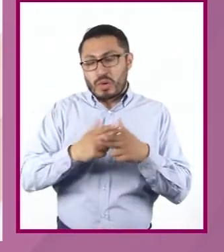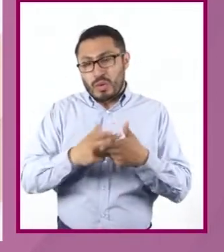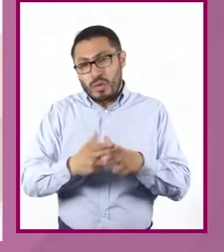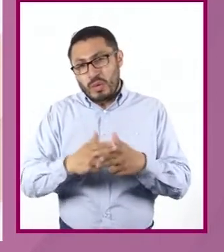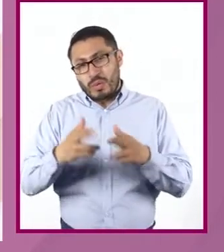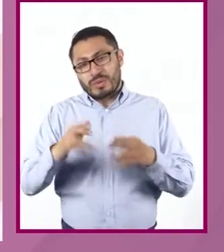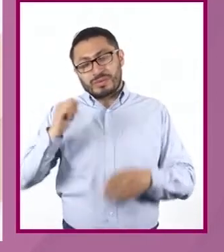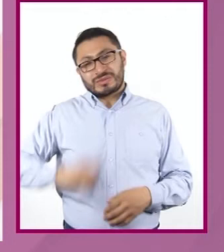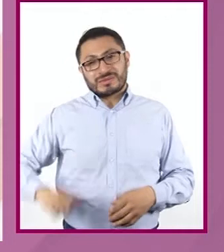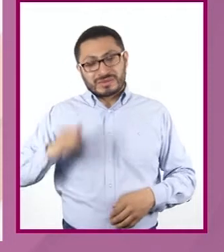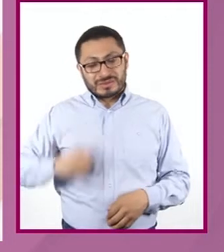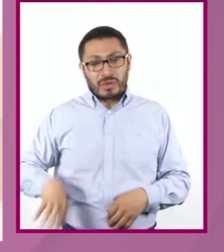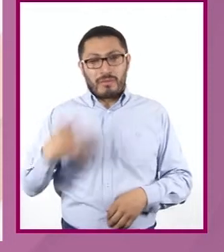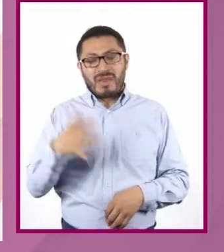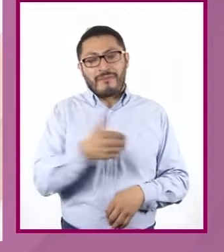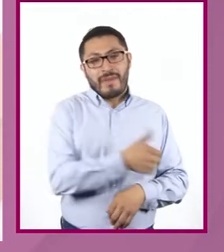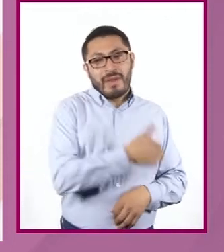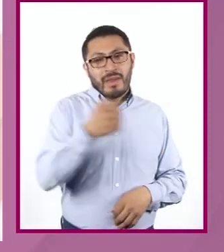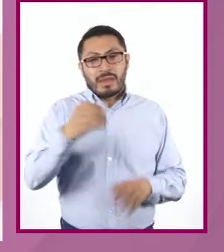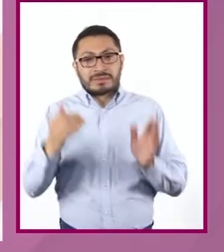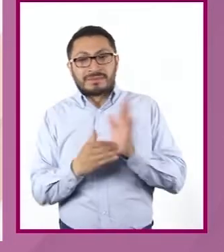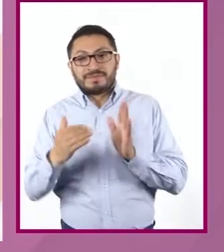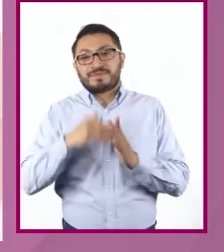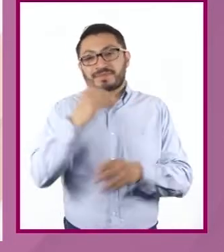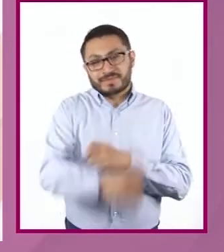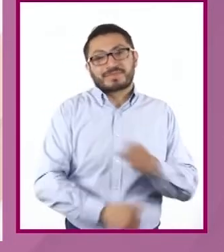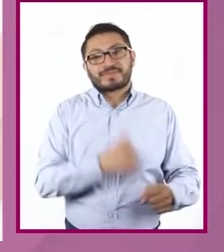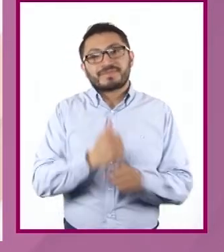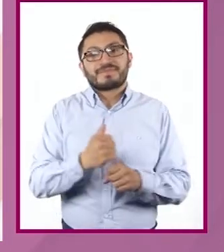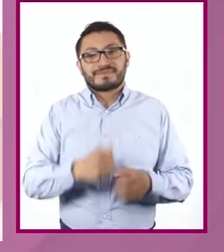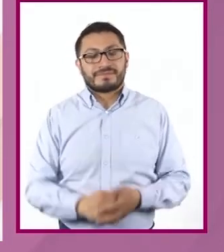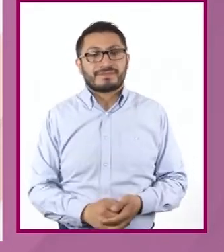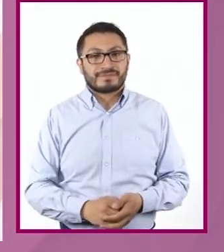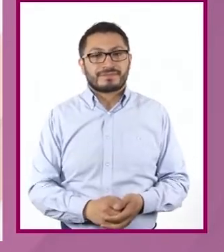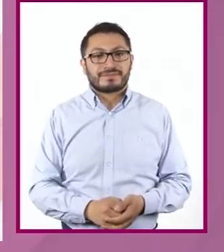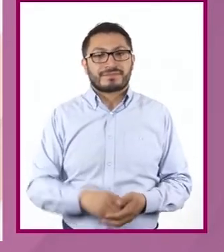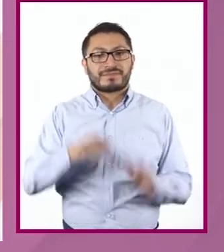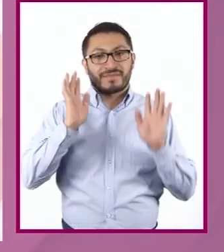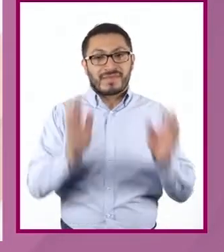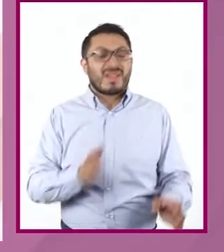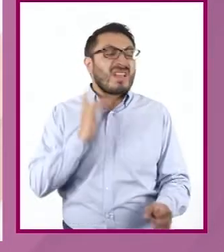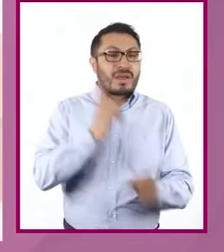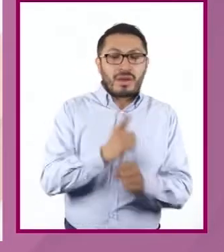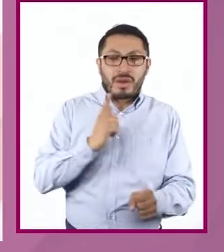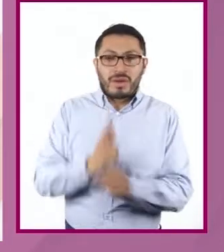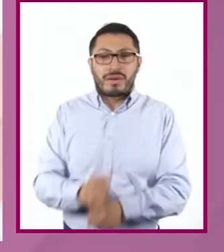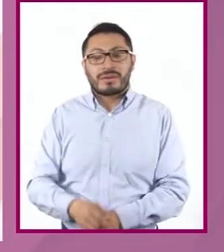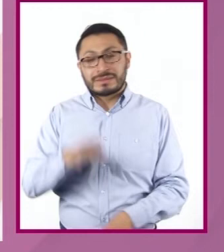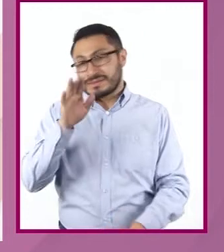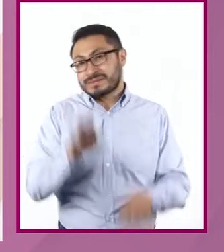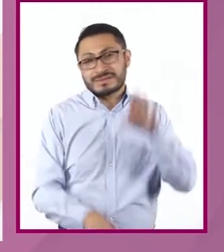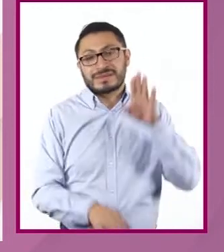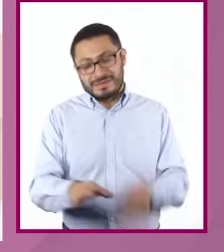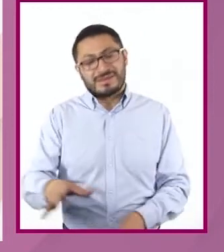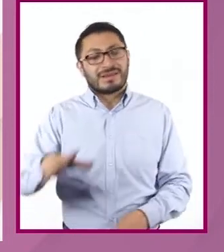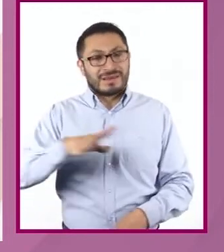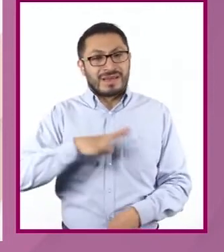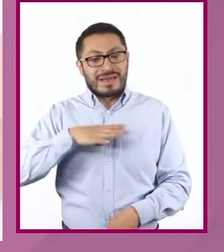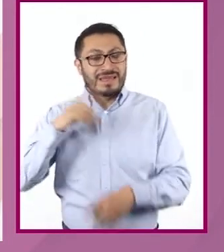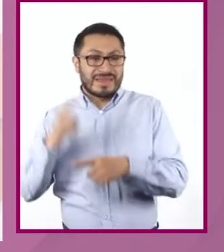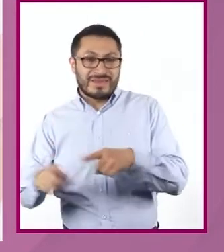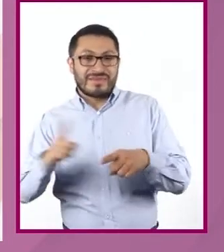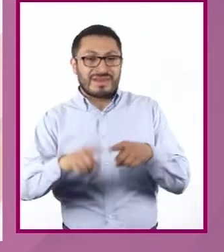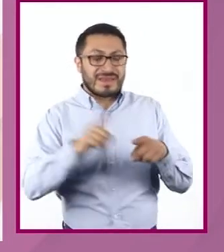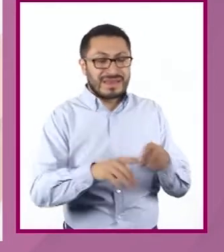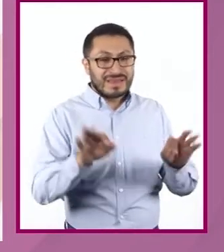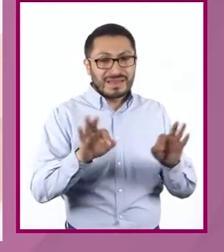unos 600 millones de años. Una vez descubierto que no siempre habían existido los mismos